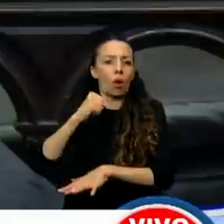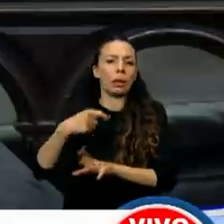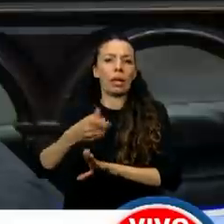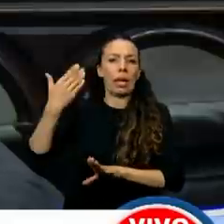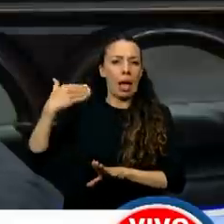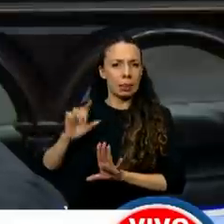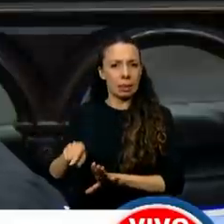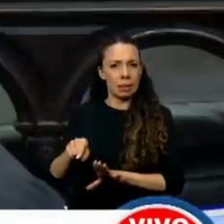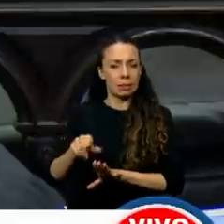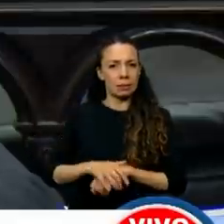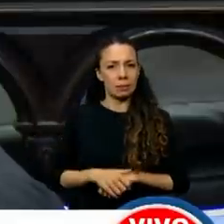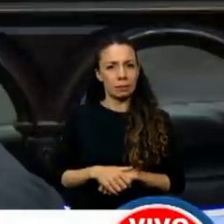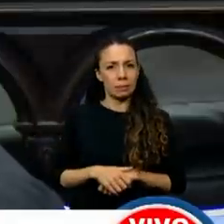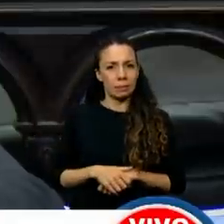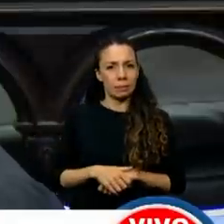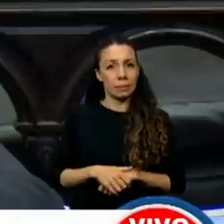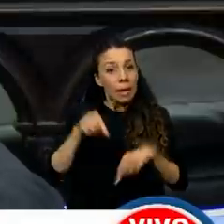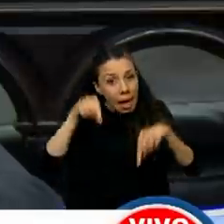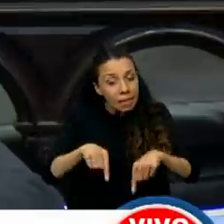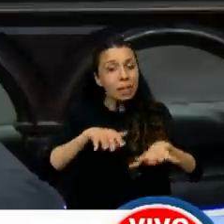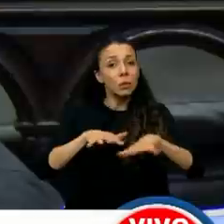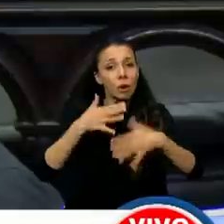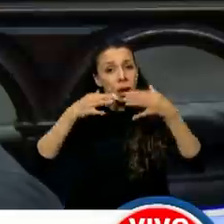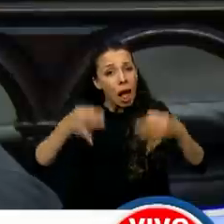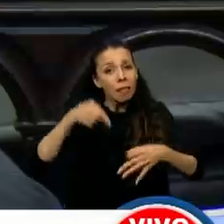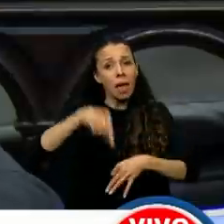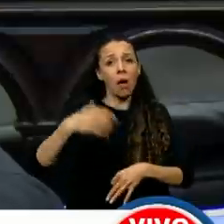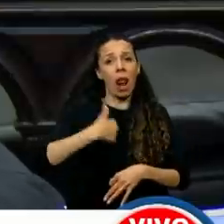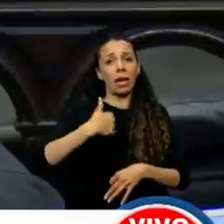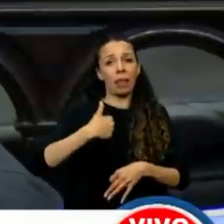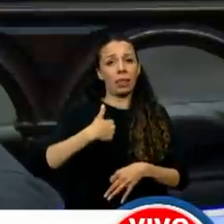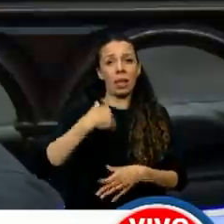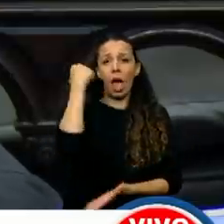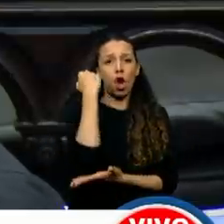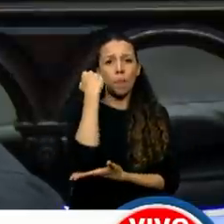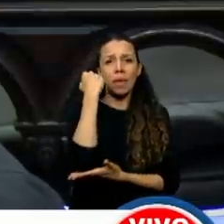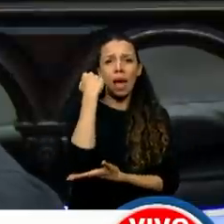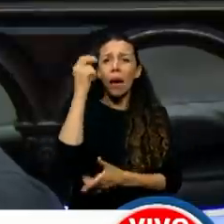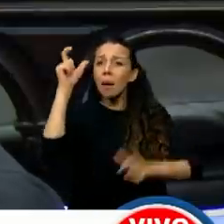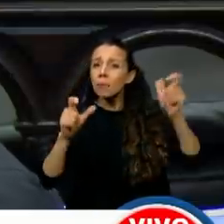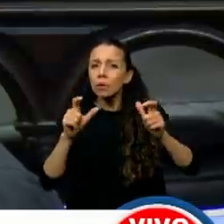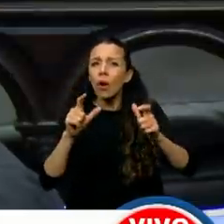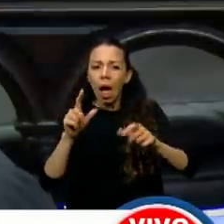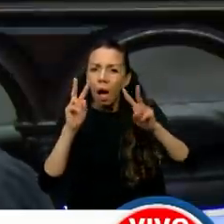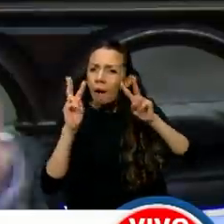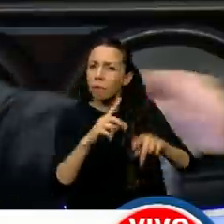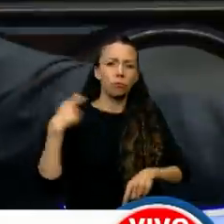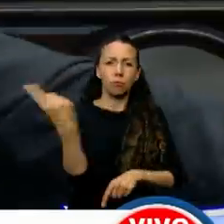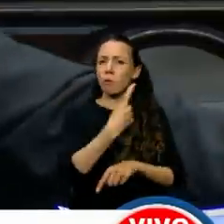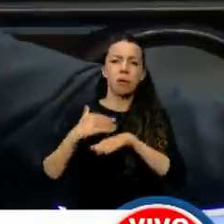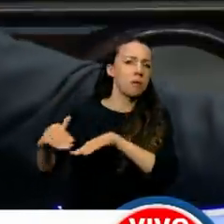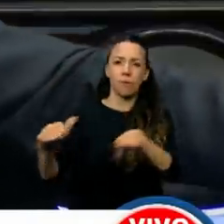pobreza esta es la realidad de la economía argentina que nadie puede negar que por supuesto está